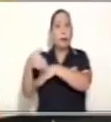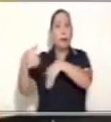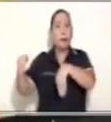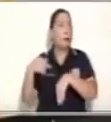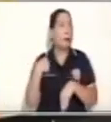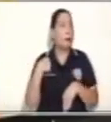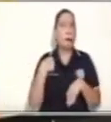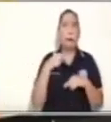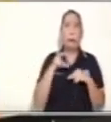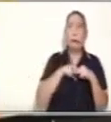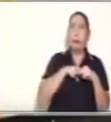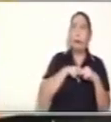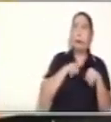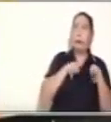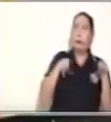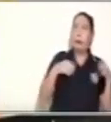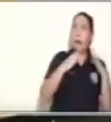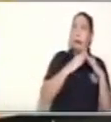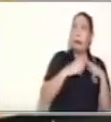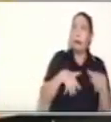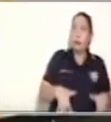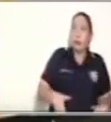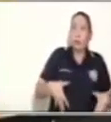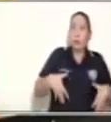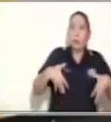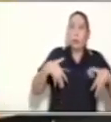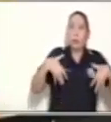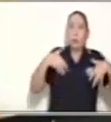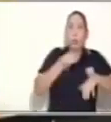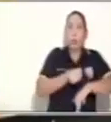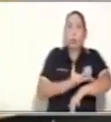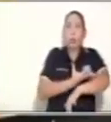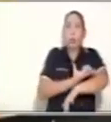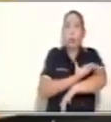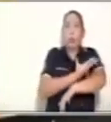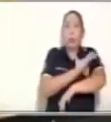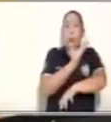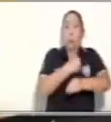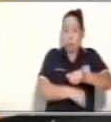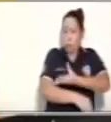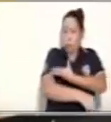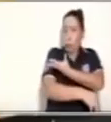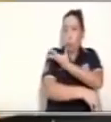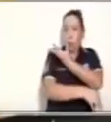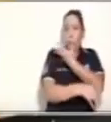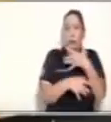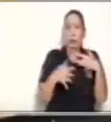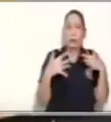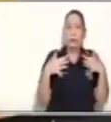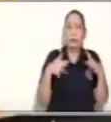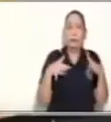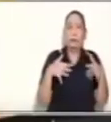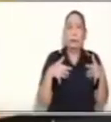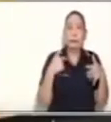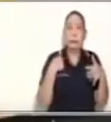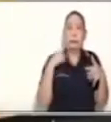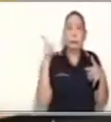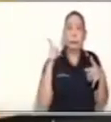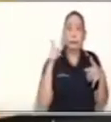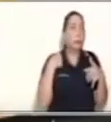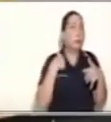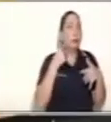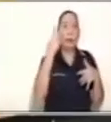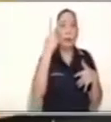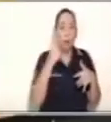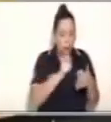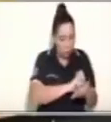Y créanme, que un escalofrío recorrió todo mi cuerpo, un escalofrío así bien feo. De pronto volví a